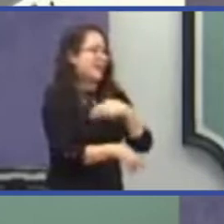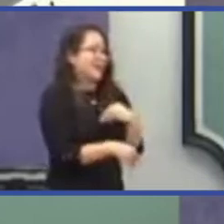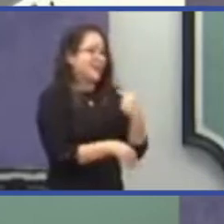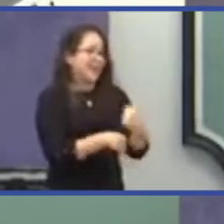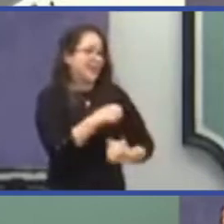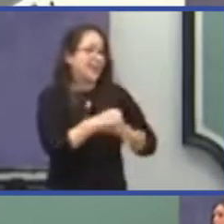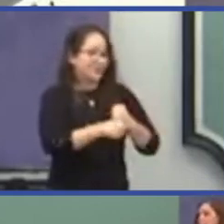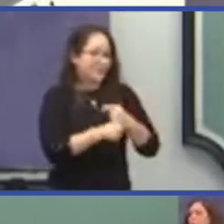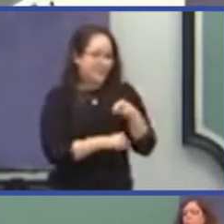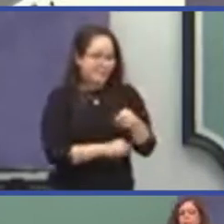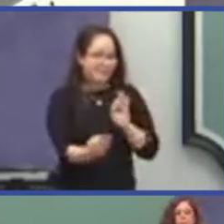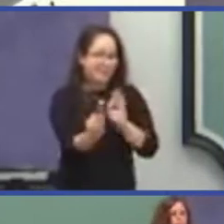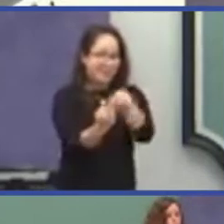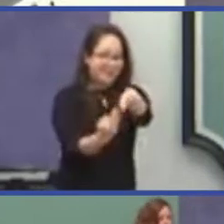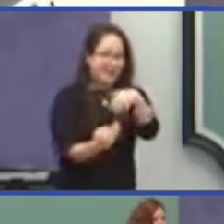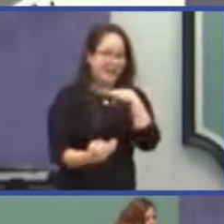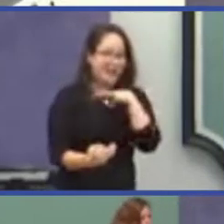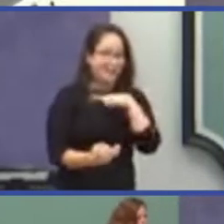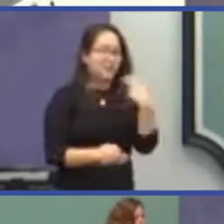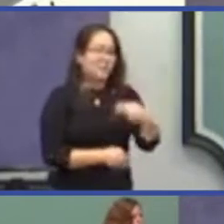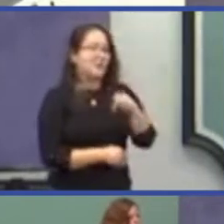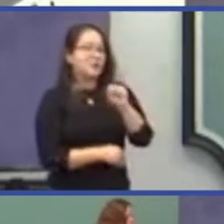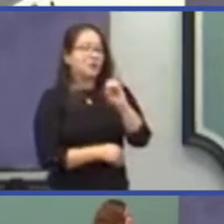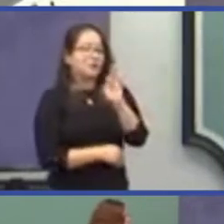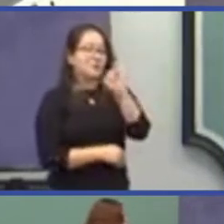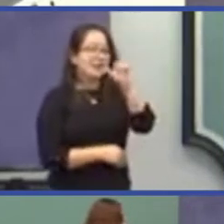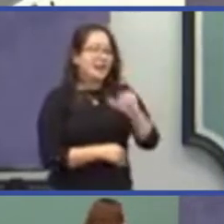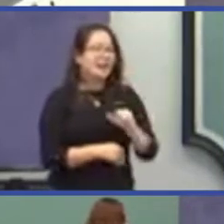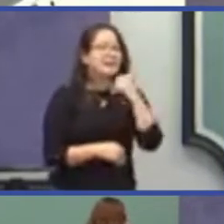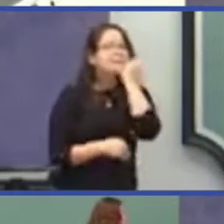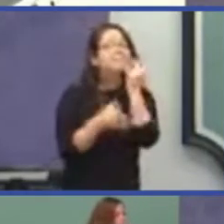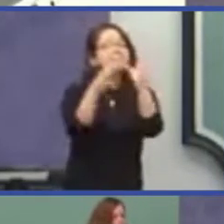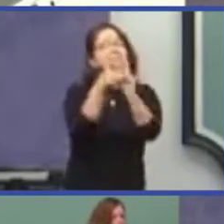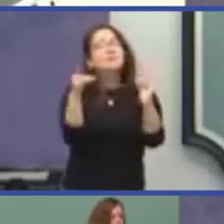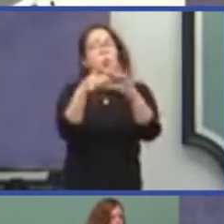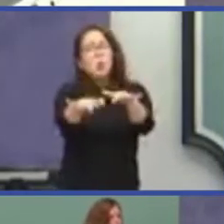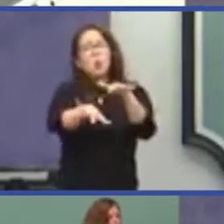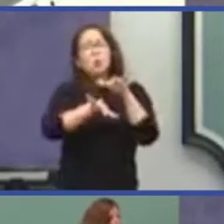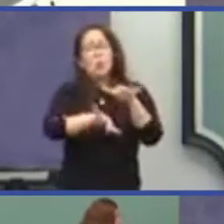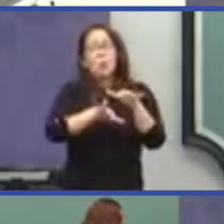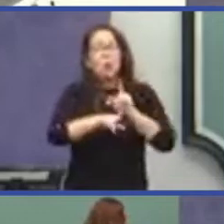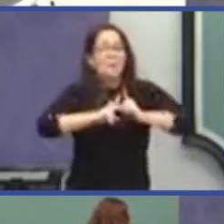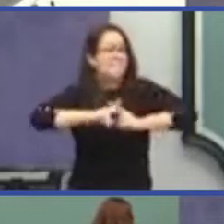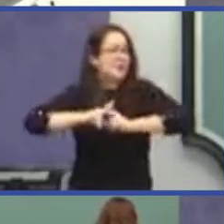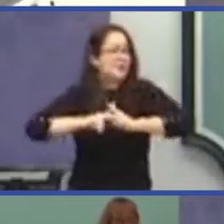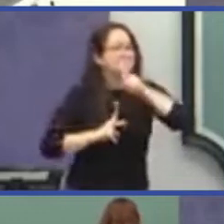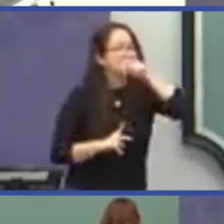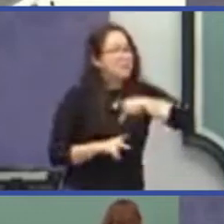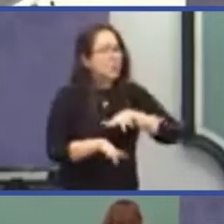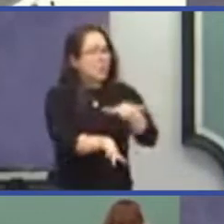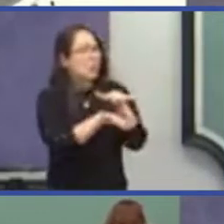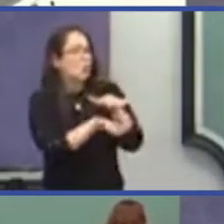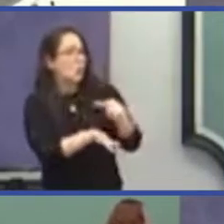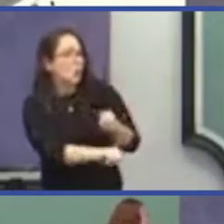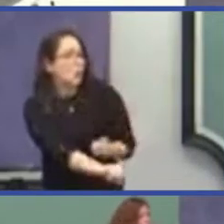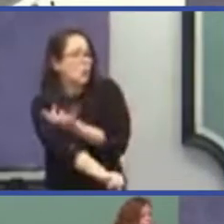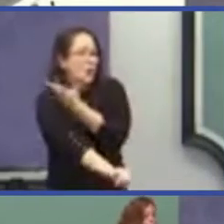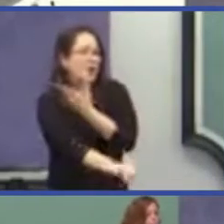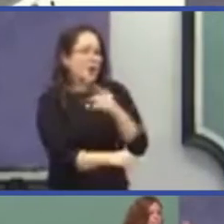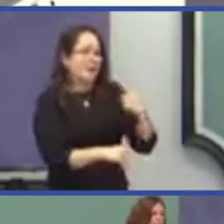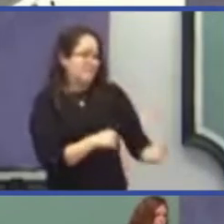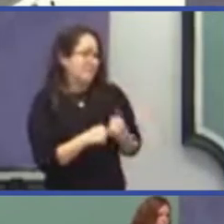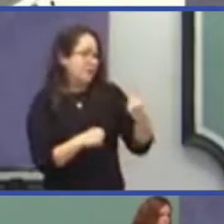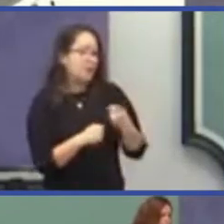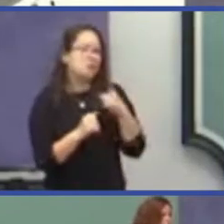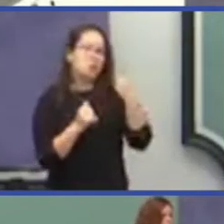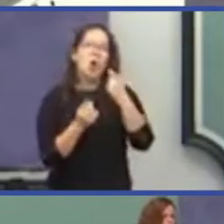quería platicarle de lo maravillosas que son las matemáticas y de lo increíble que es este tema del infinito. Y por ello voy a usar algunas de las